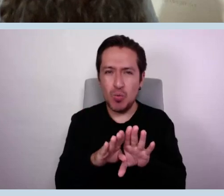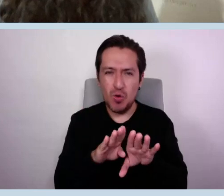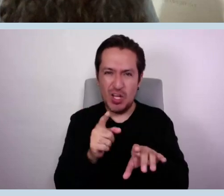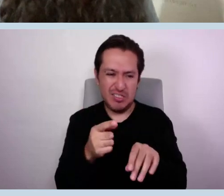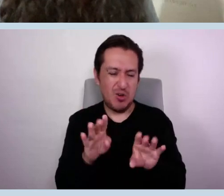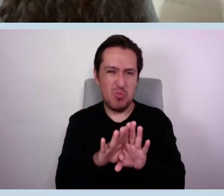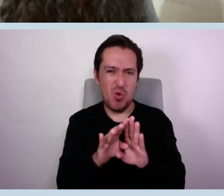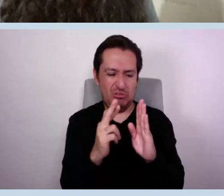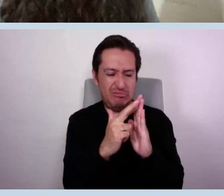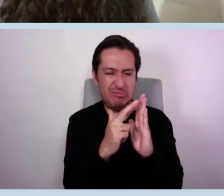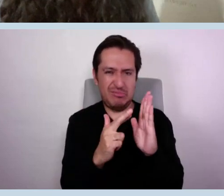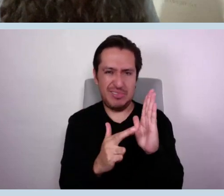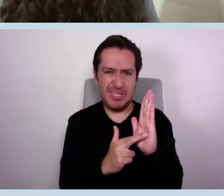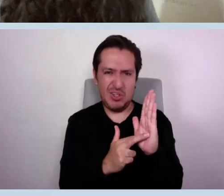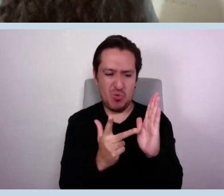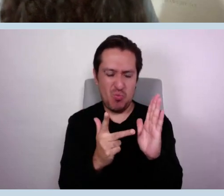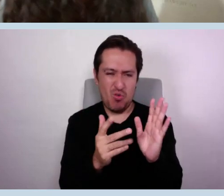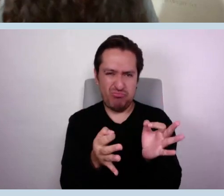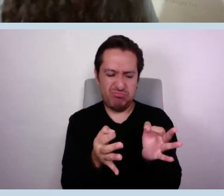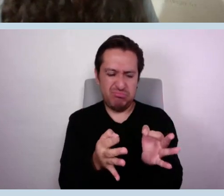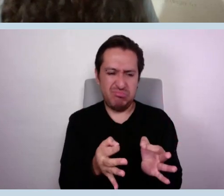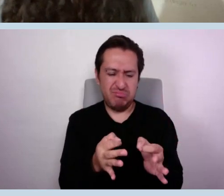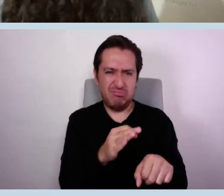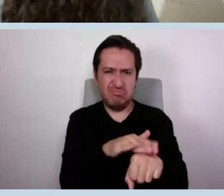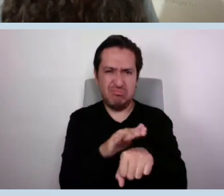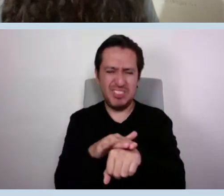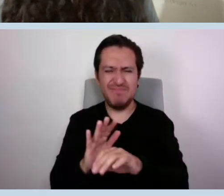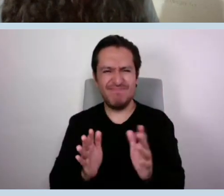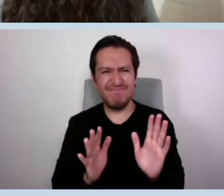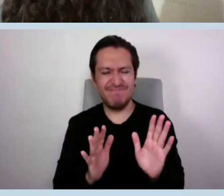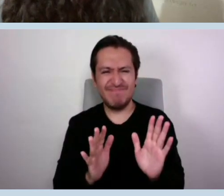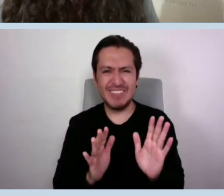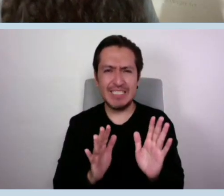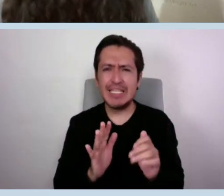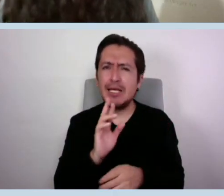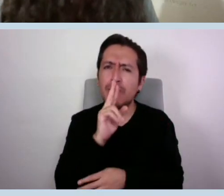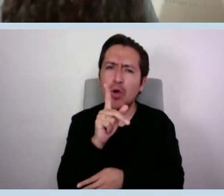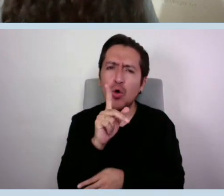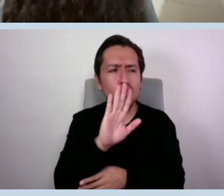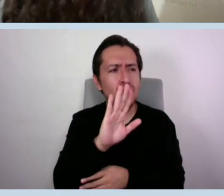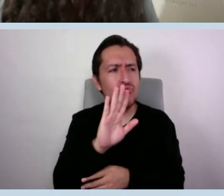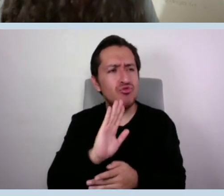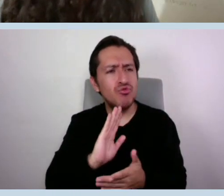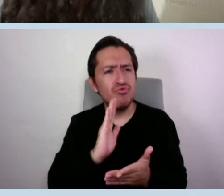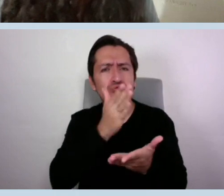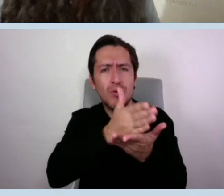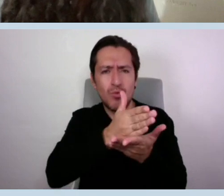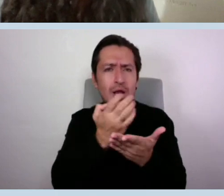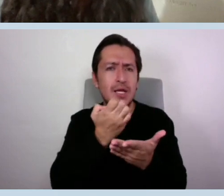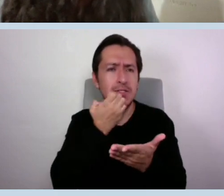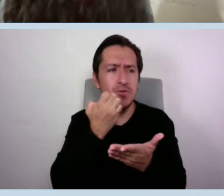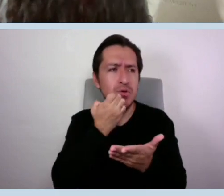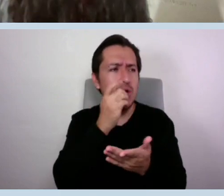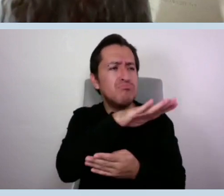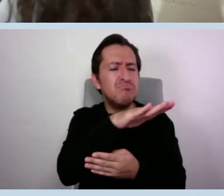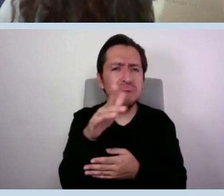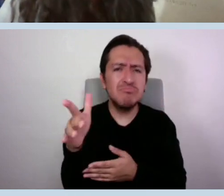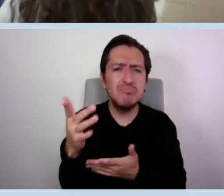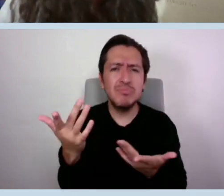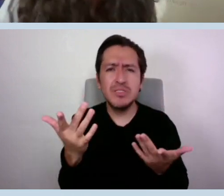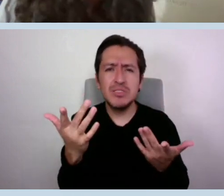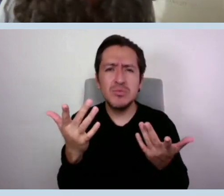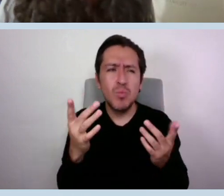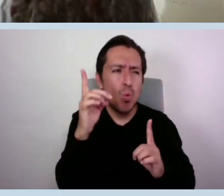convocatorias y preguntamos a las escuelas a quién le interesaba qué preguntas tenían las personas qué picazones